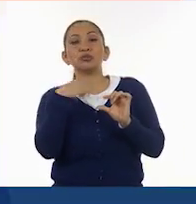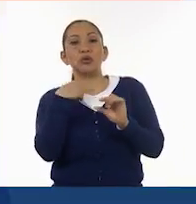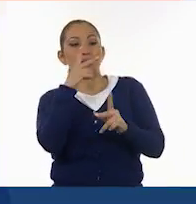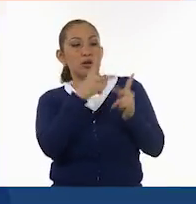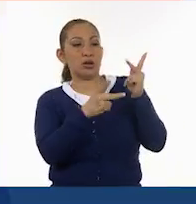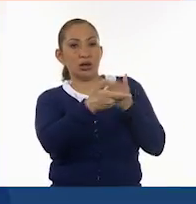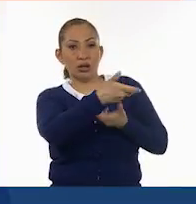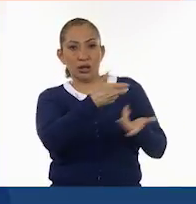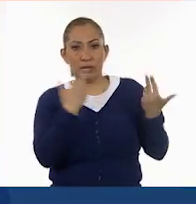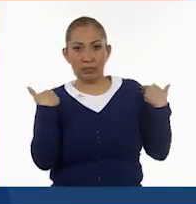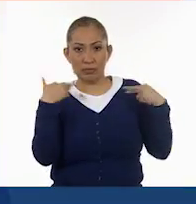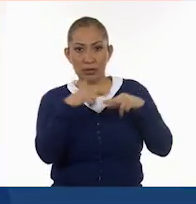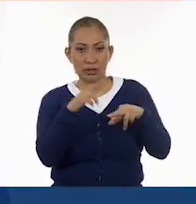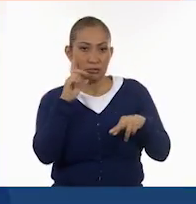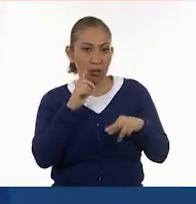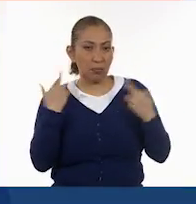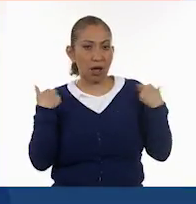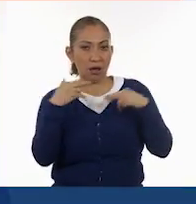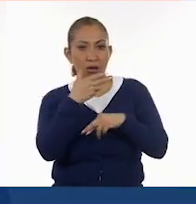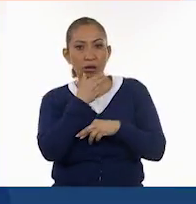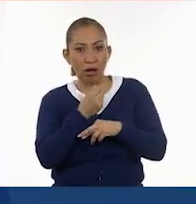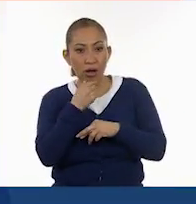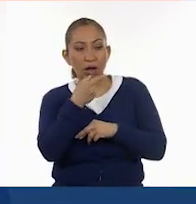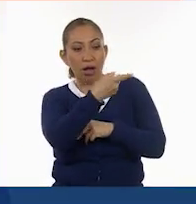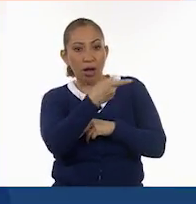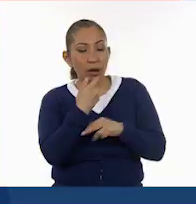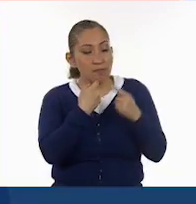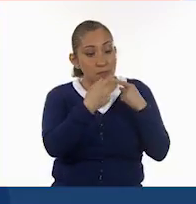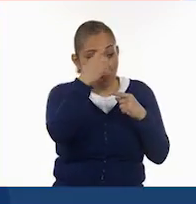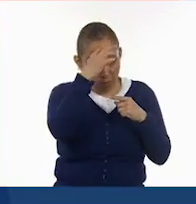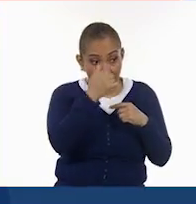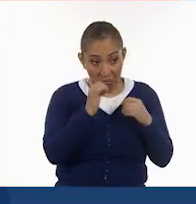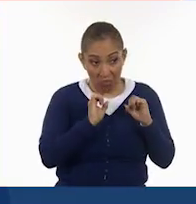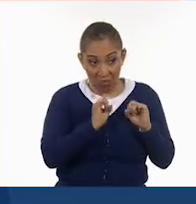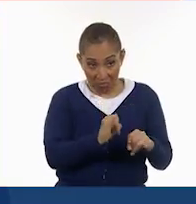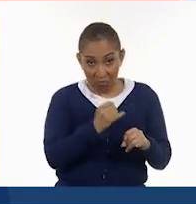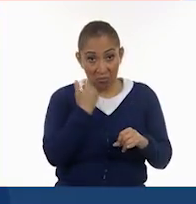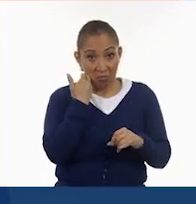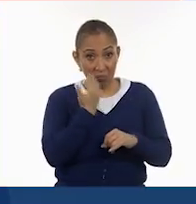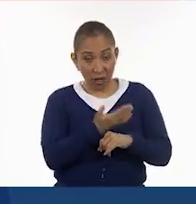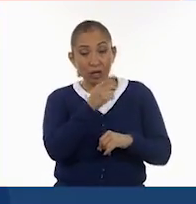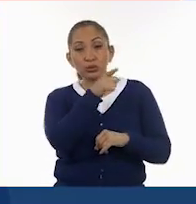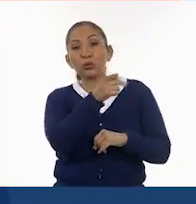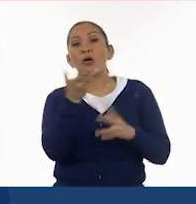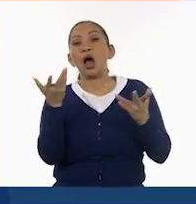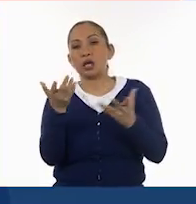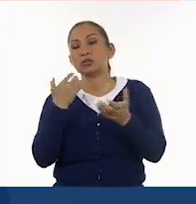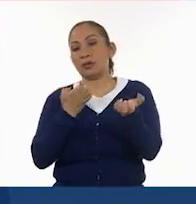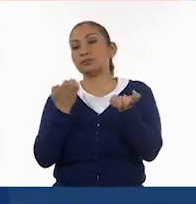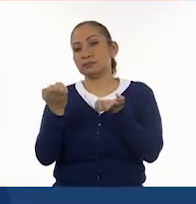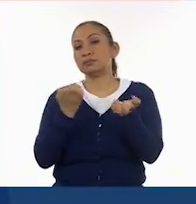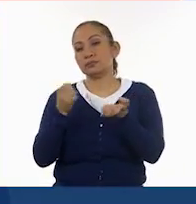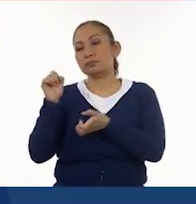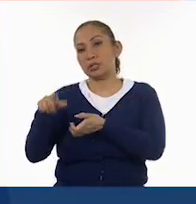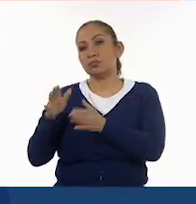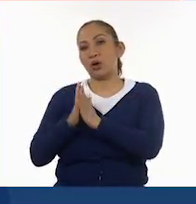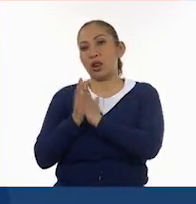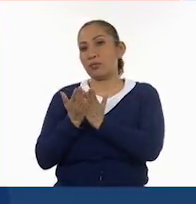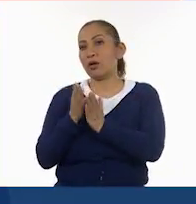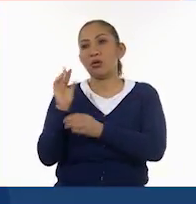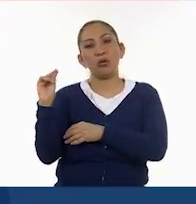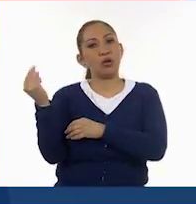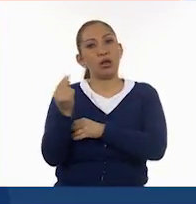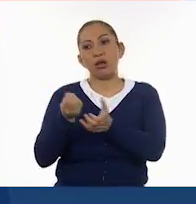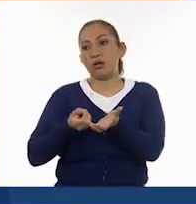comentas con tu maestra o maestro y ellos consideran prudente, puedes llevar a cabo esta actividad. No